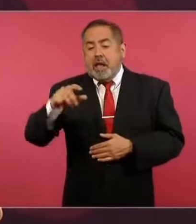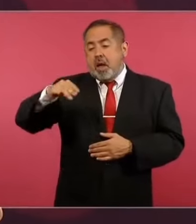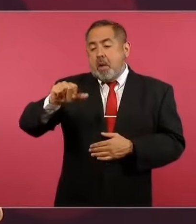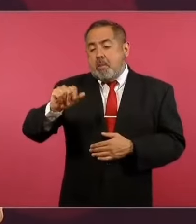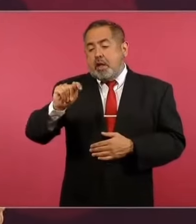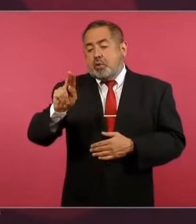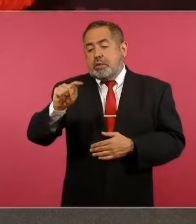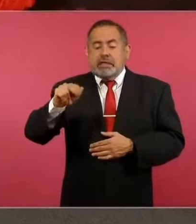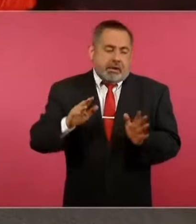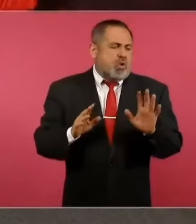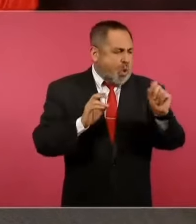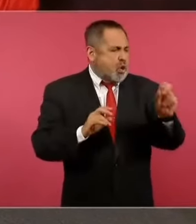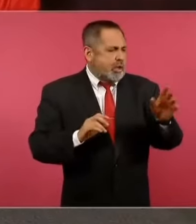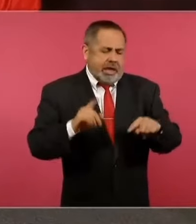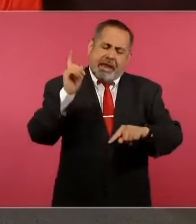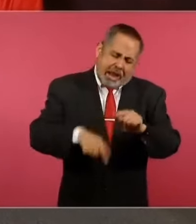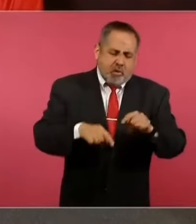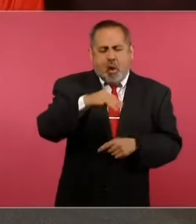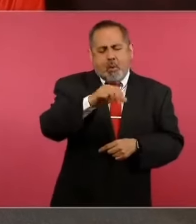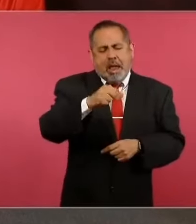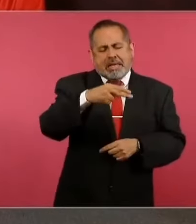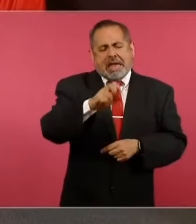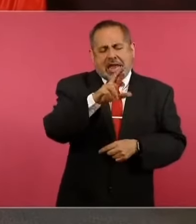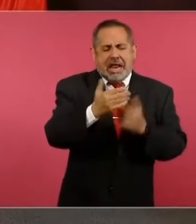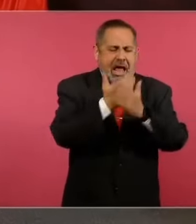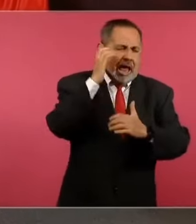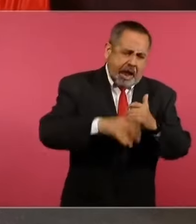Entonces, ya no haríamos mañaneras, sino matutinas.